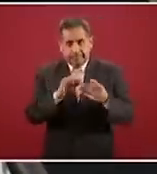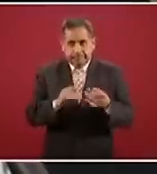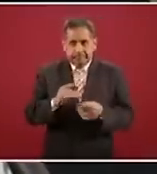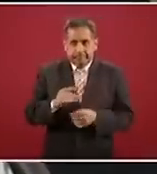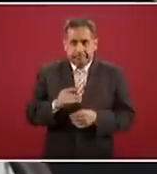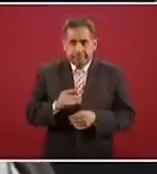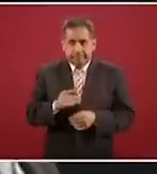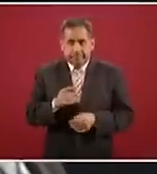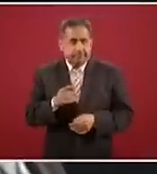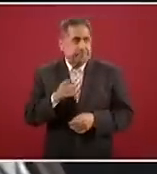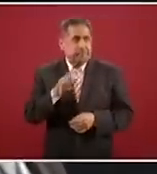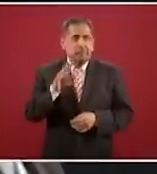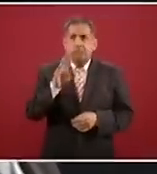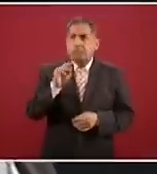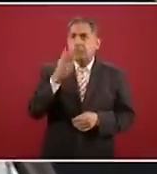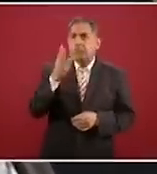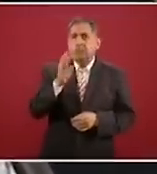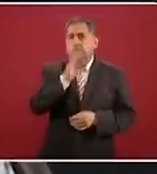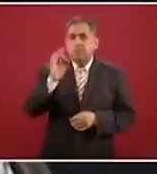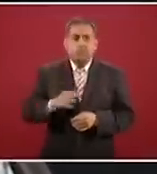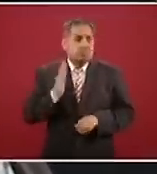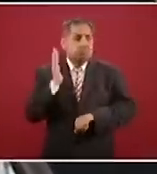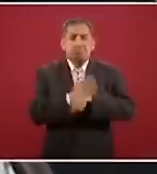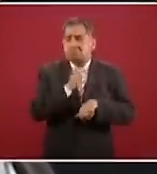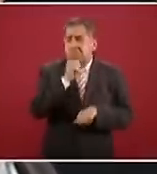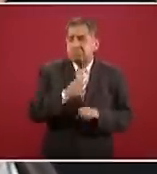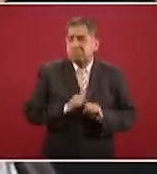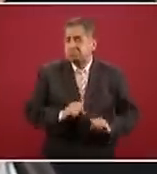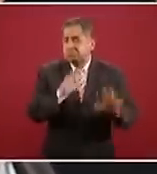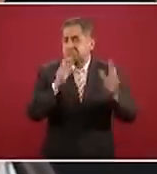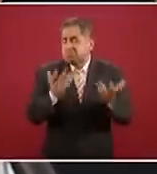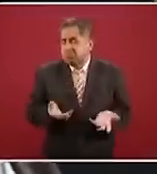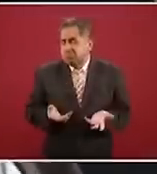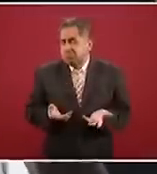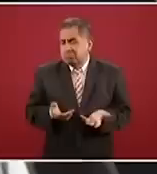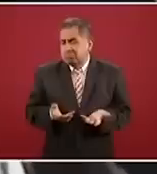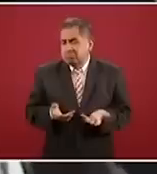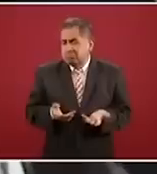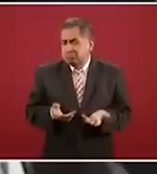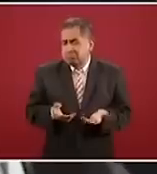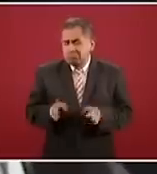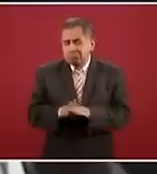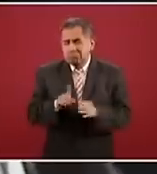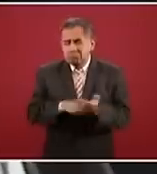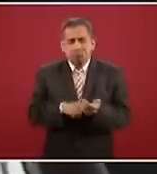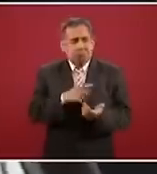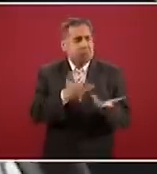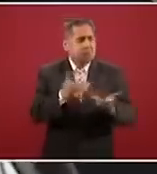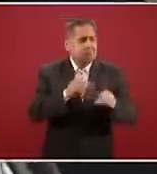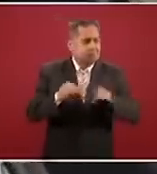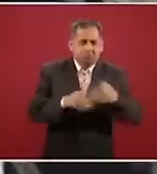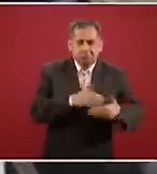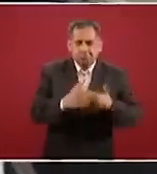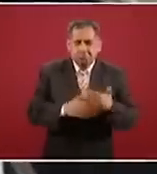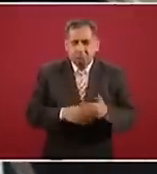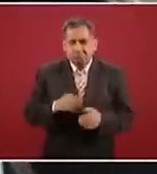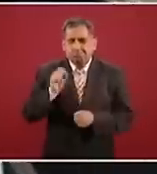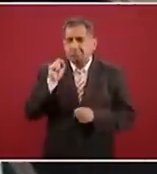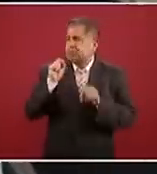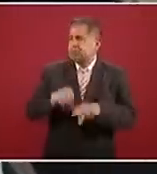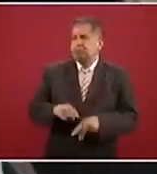impunidad de más del 93% para hacer su actividad sin que haya